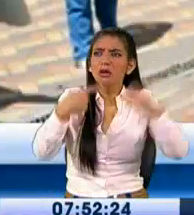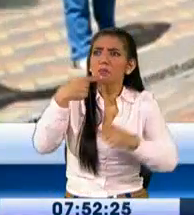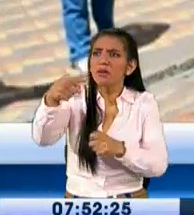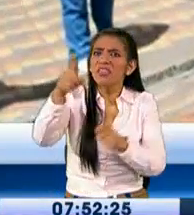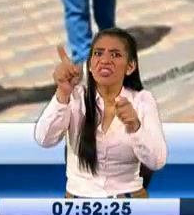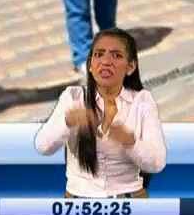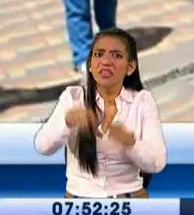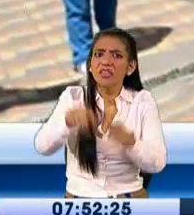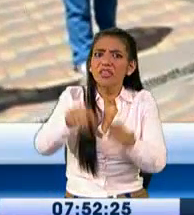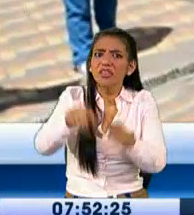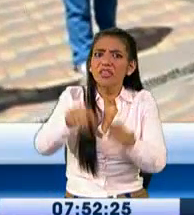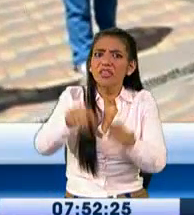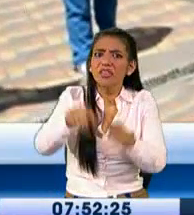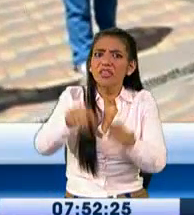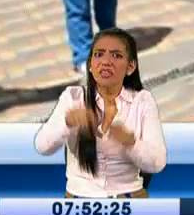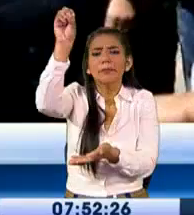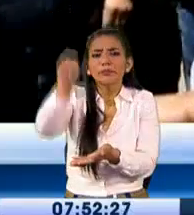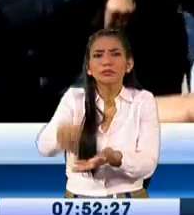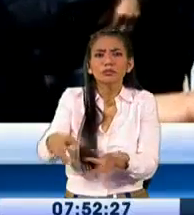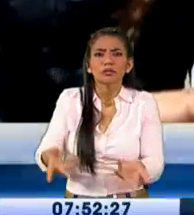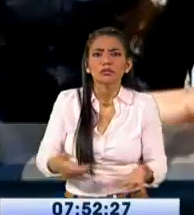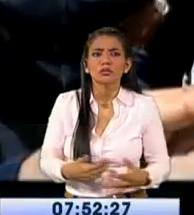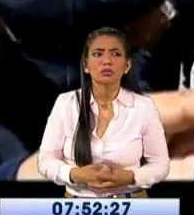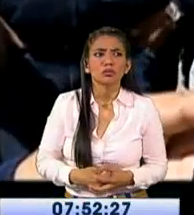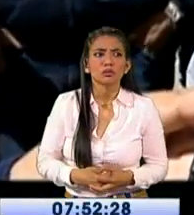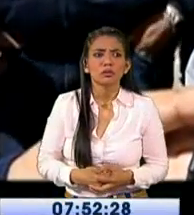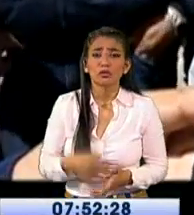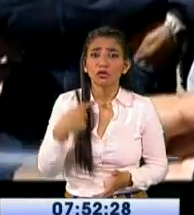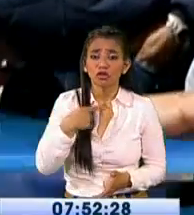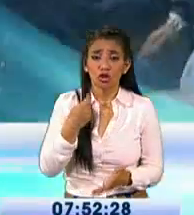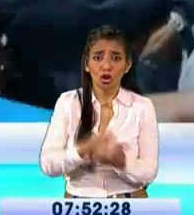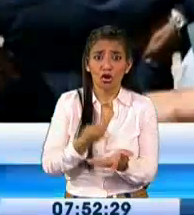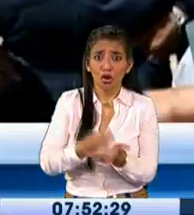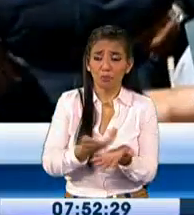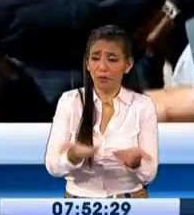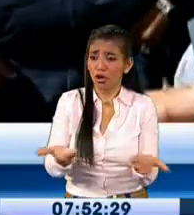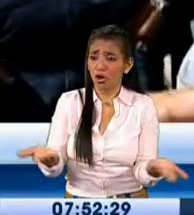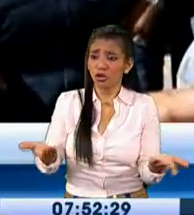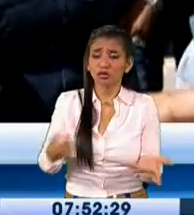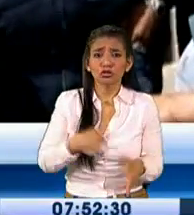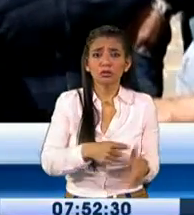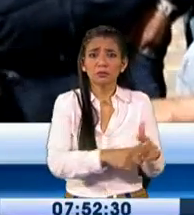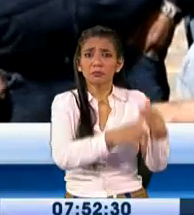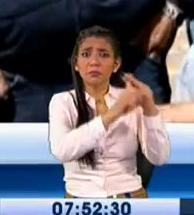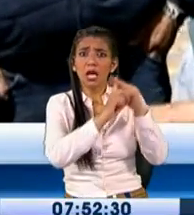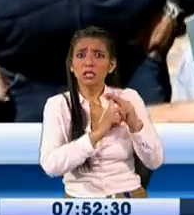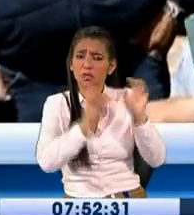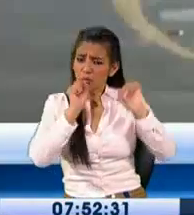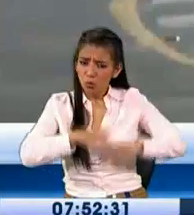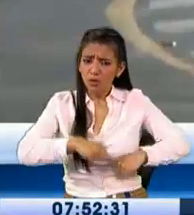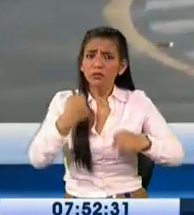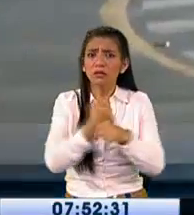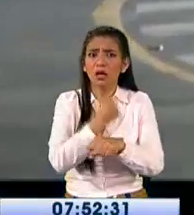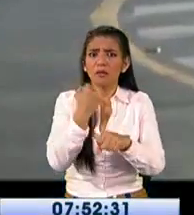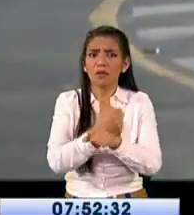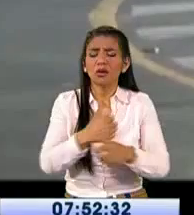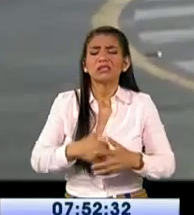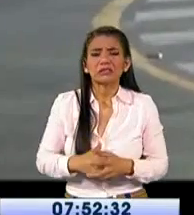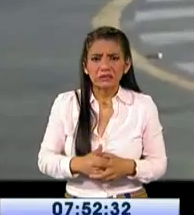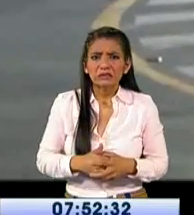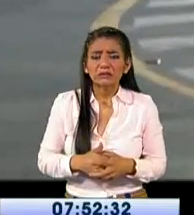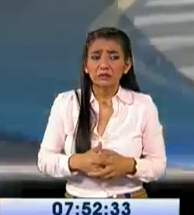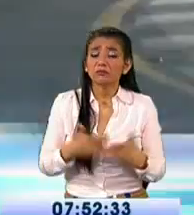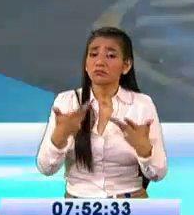el 150% y para invertir en esta mercadería hemos sacado un préstamo para salir adelante medidas compensatorias